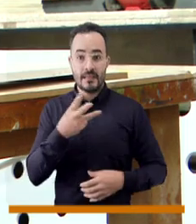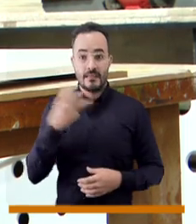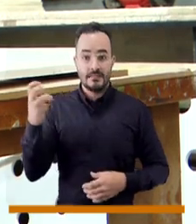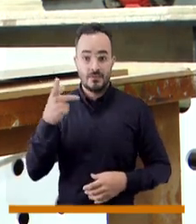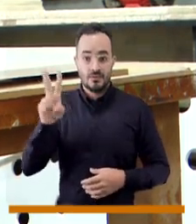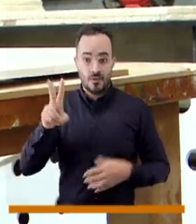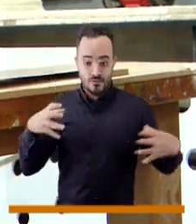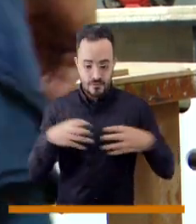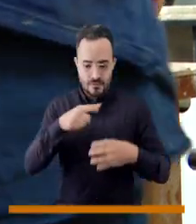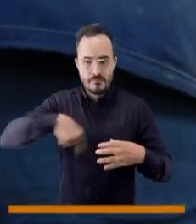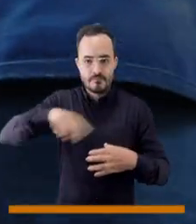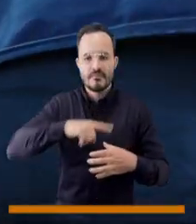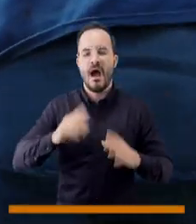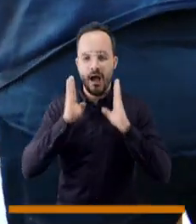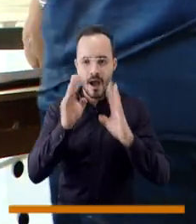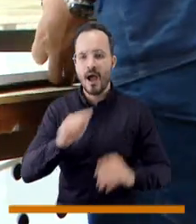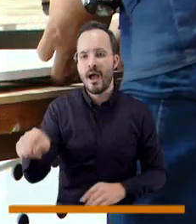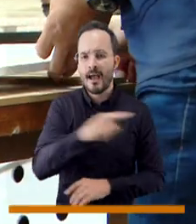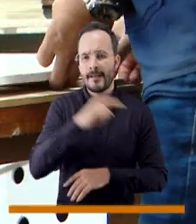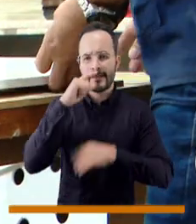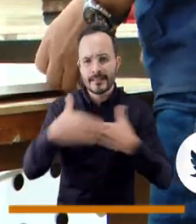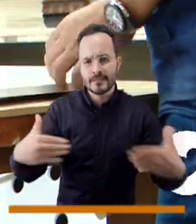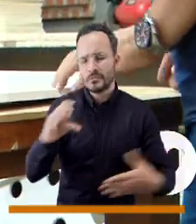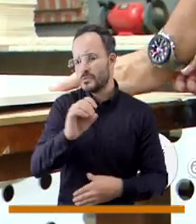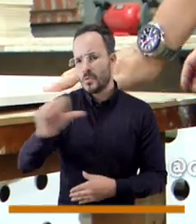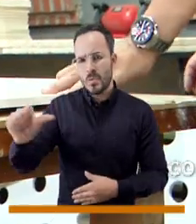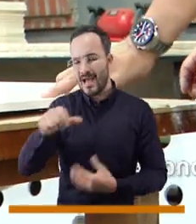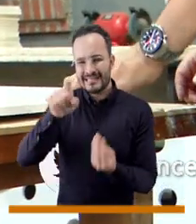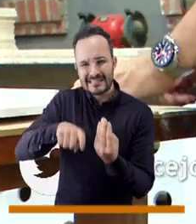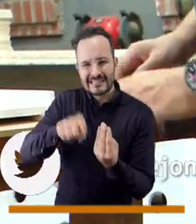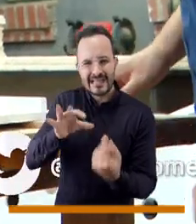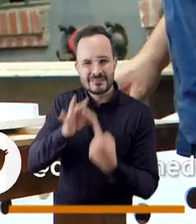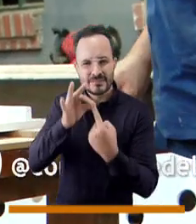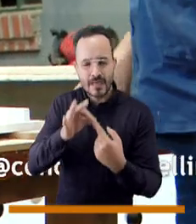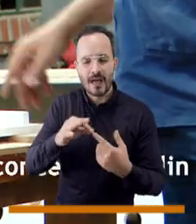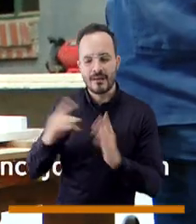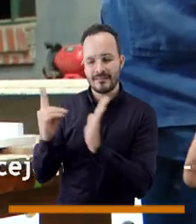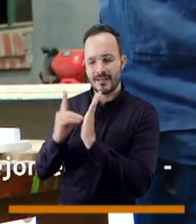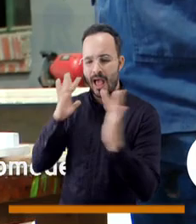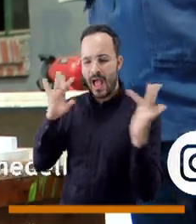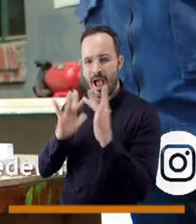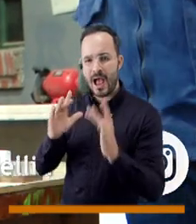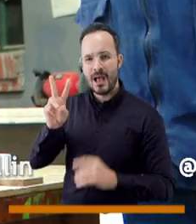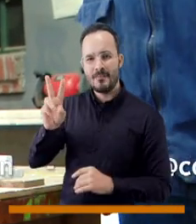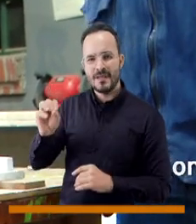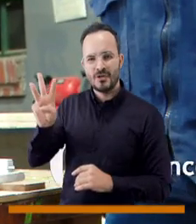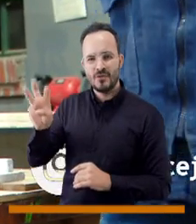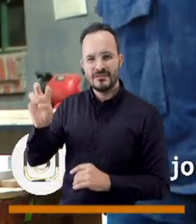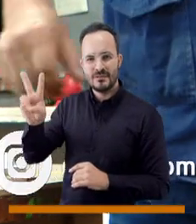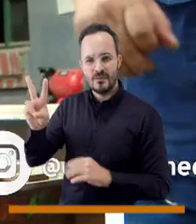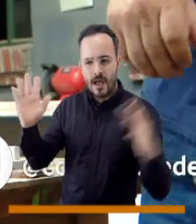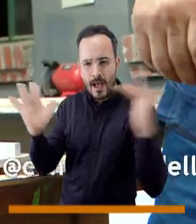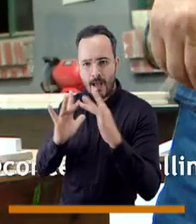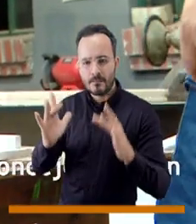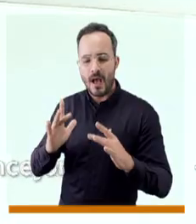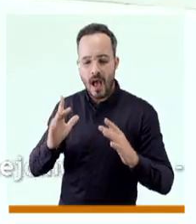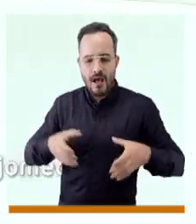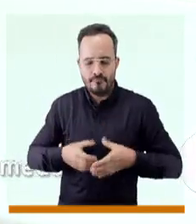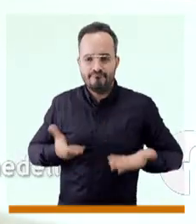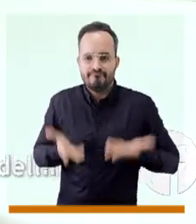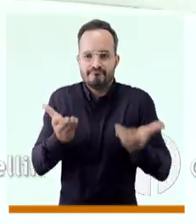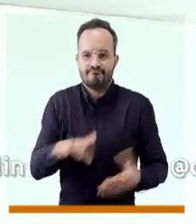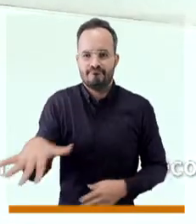niñas con necesidades educativas especiales de acuerdo al decreto 2082. De verdad que este